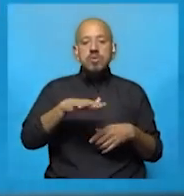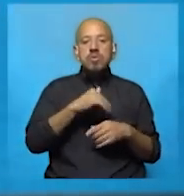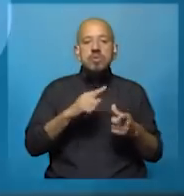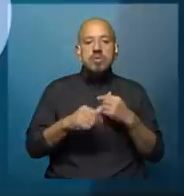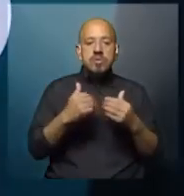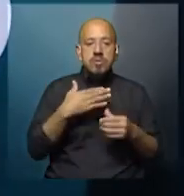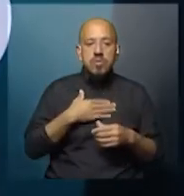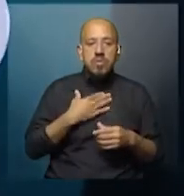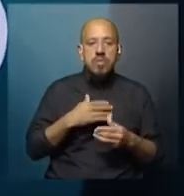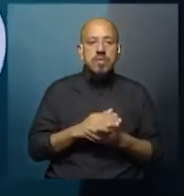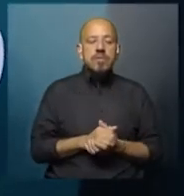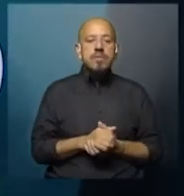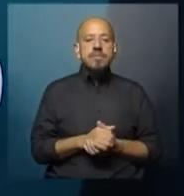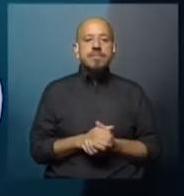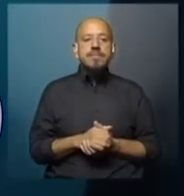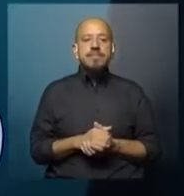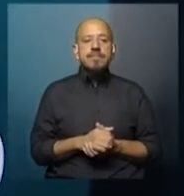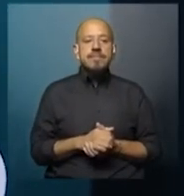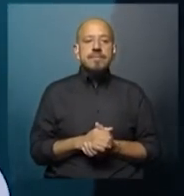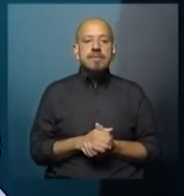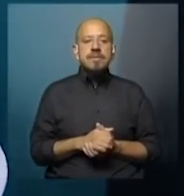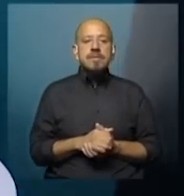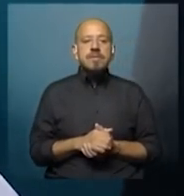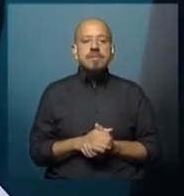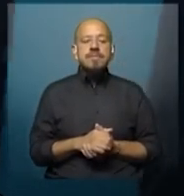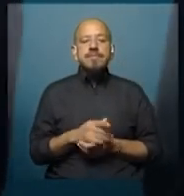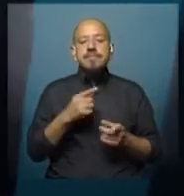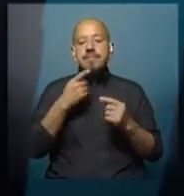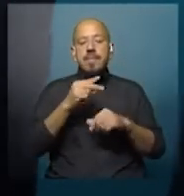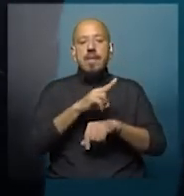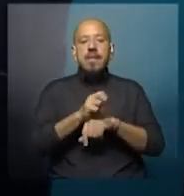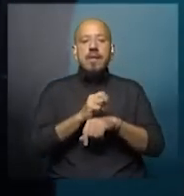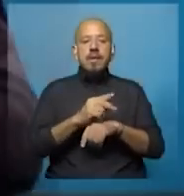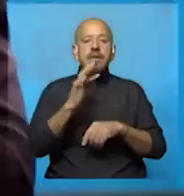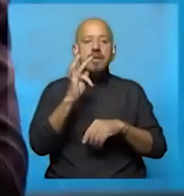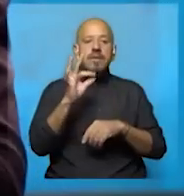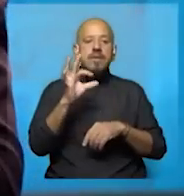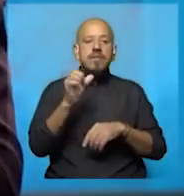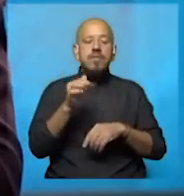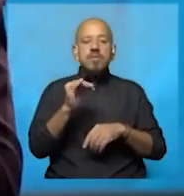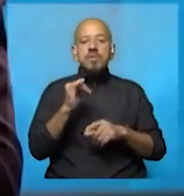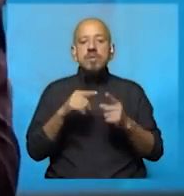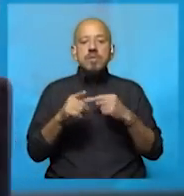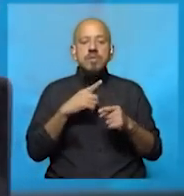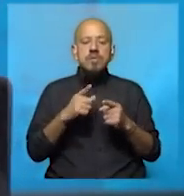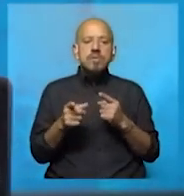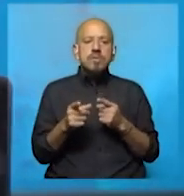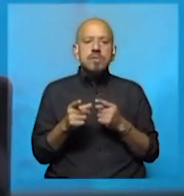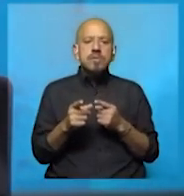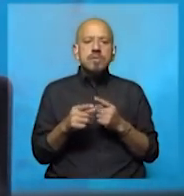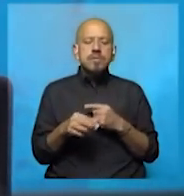y docente Gabriel es un gusto Cómo andas bienvenido muy bien muchas gracias Bueno ahí escuchamos a la fiscal fossati no explicando esta pena de artesiano